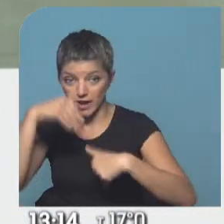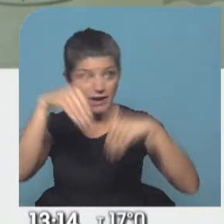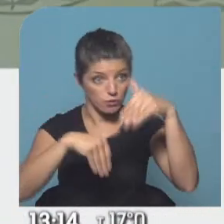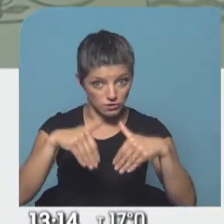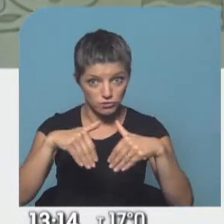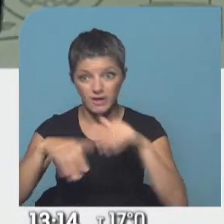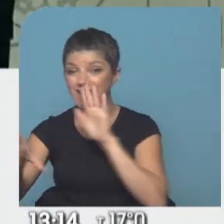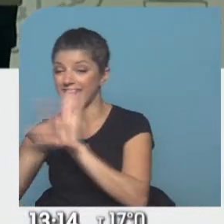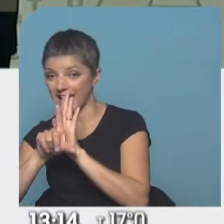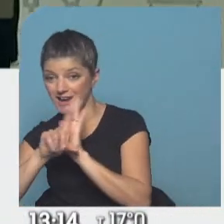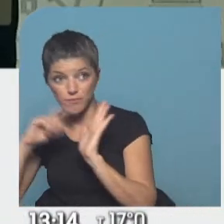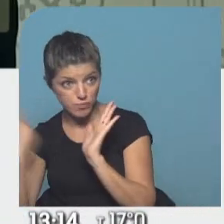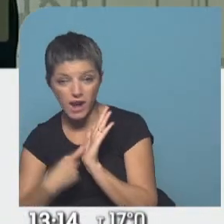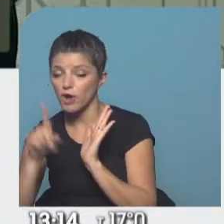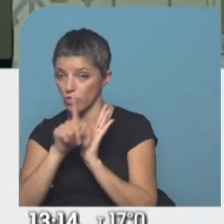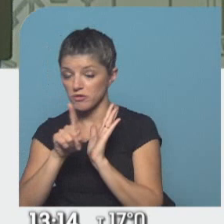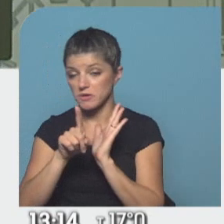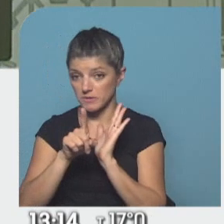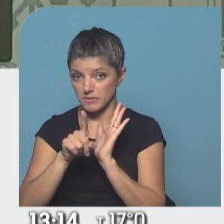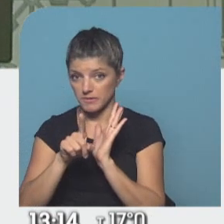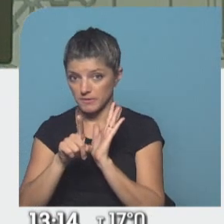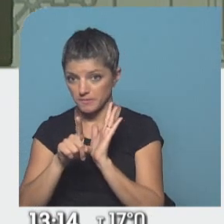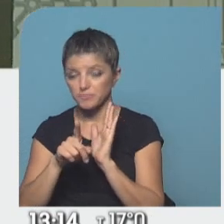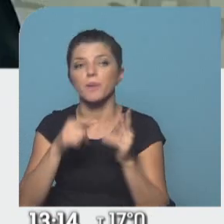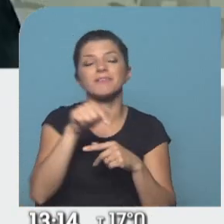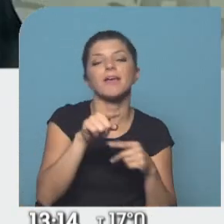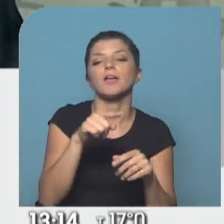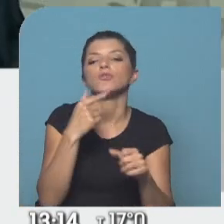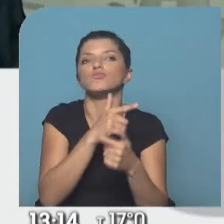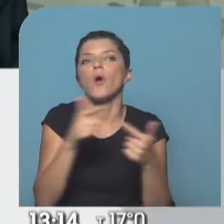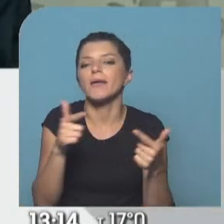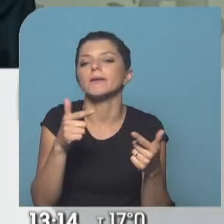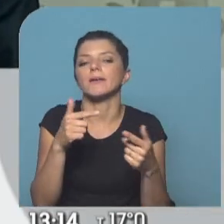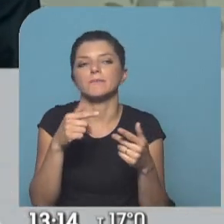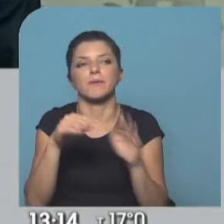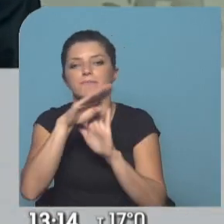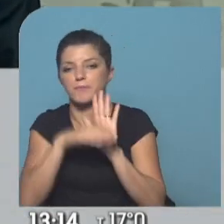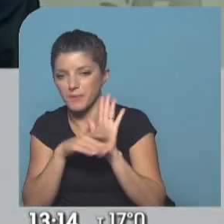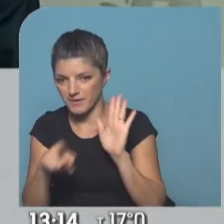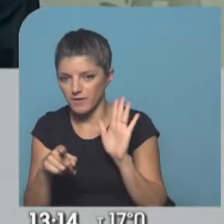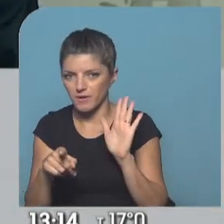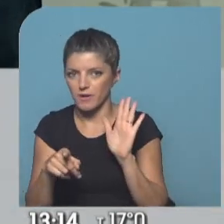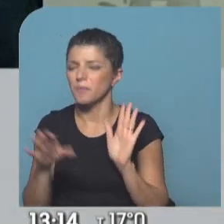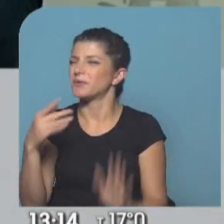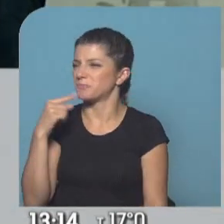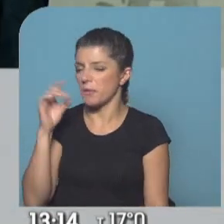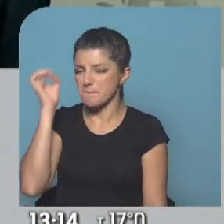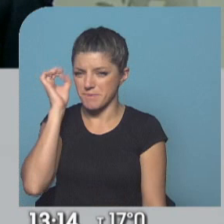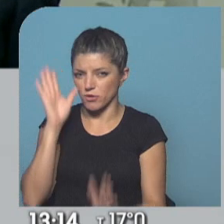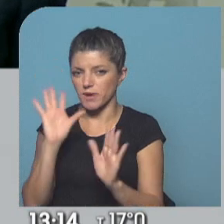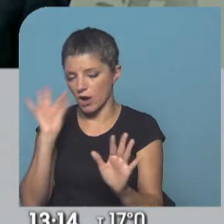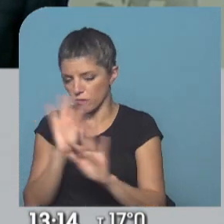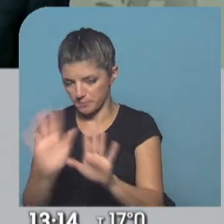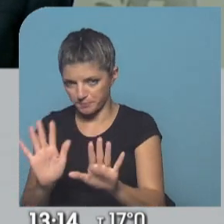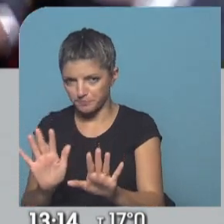permitido. Lo que pasa es que llega un momento, ¿qué haces? Por eso digo el hastío. Es decir, perdón que voy a algo muy